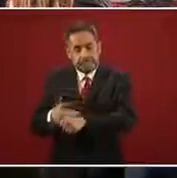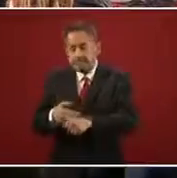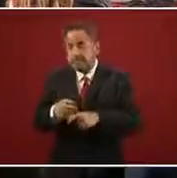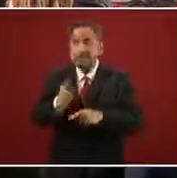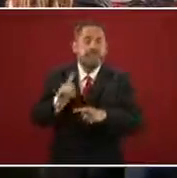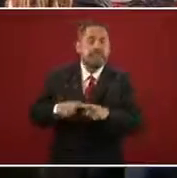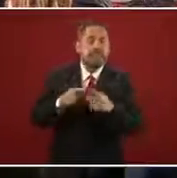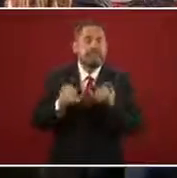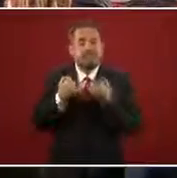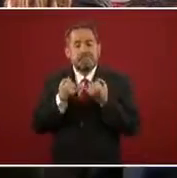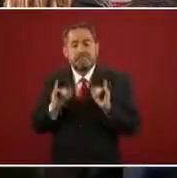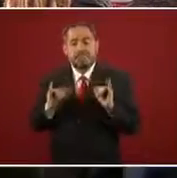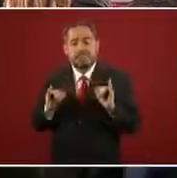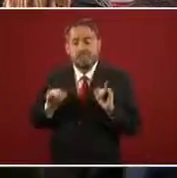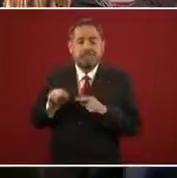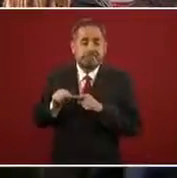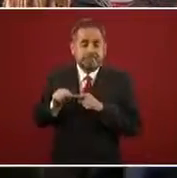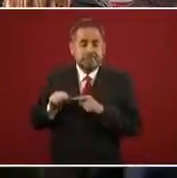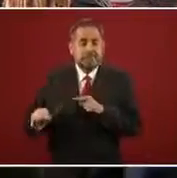inauguró